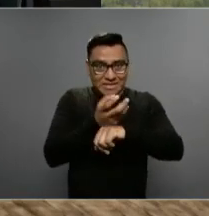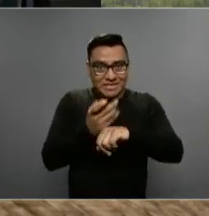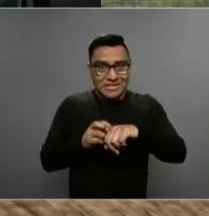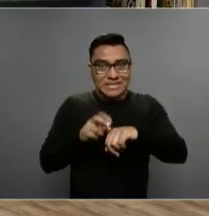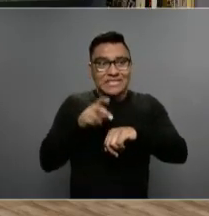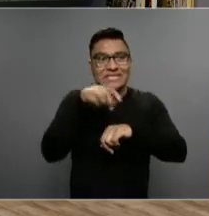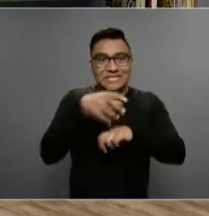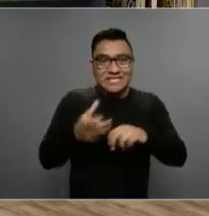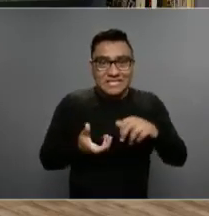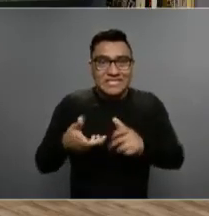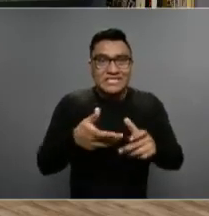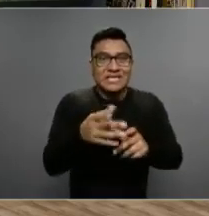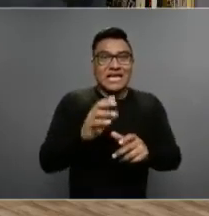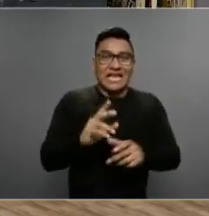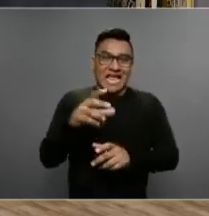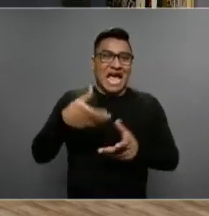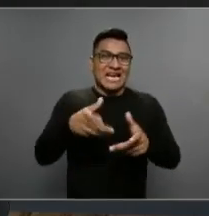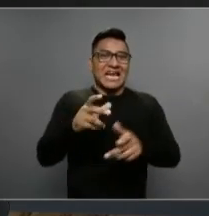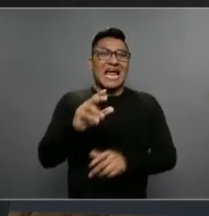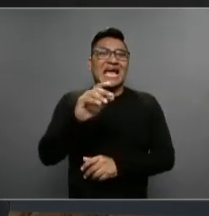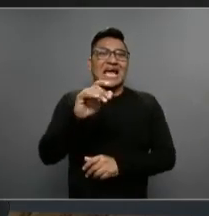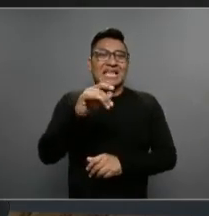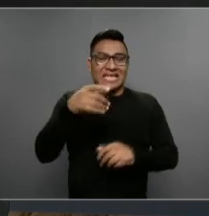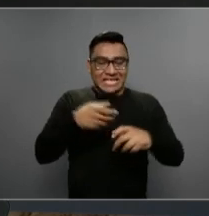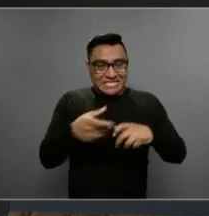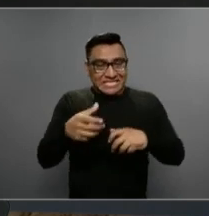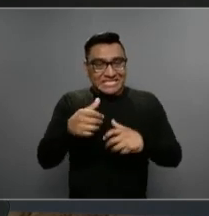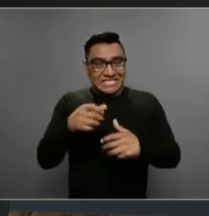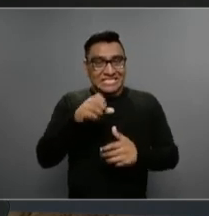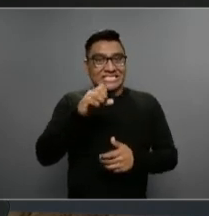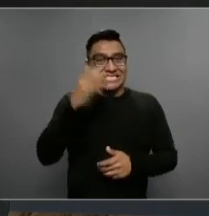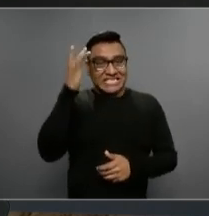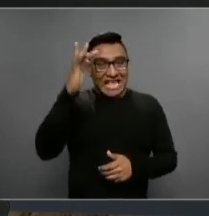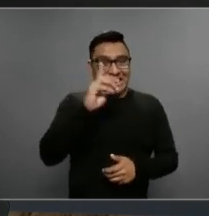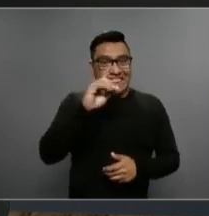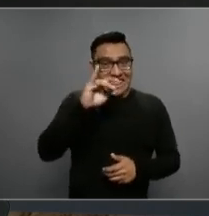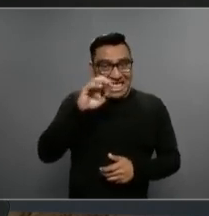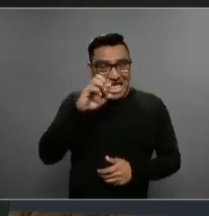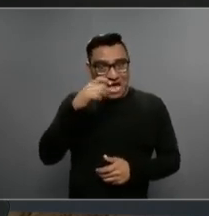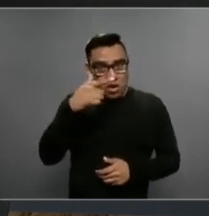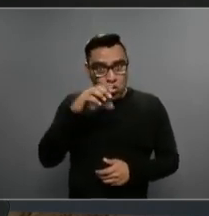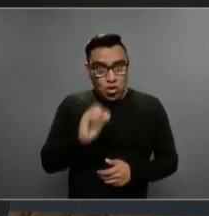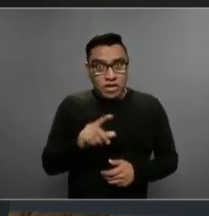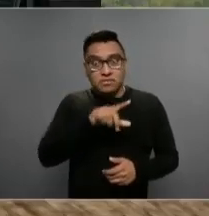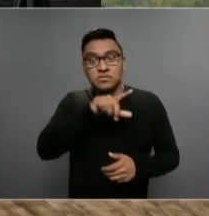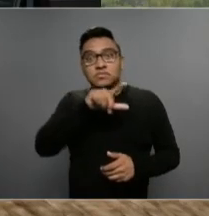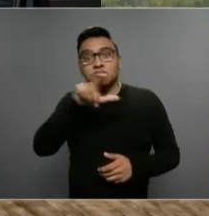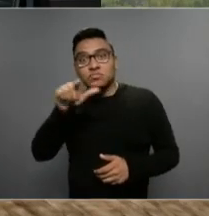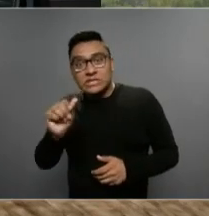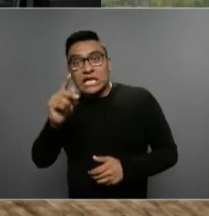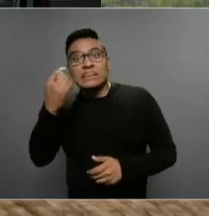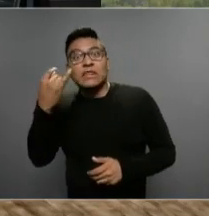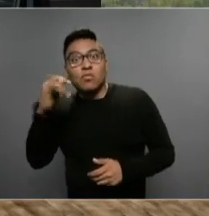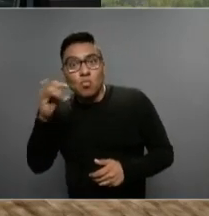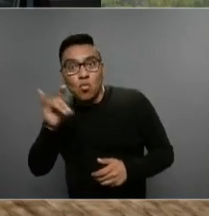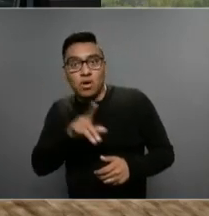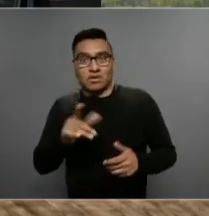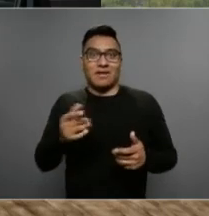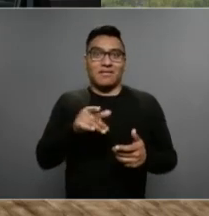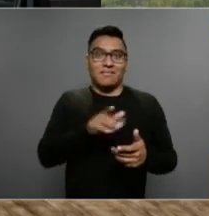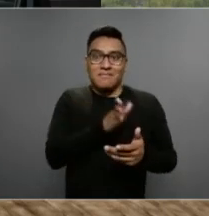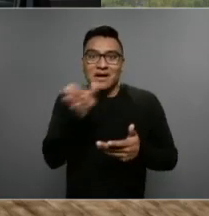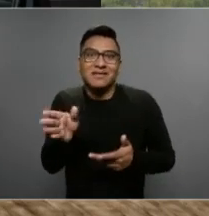carretera interestatal 10 que te lleva hasta San Diego y luego te baja a Tijuana. O sea, ni siquiera hay movilidad del